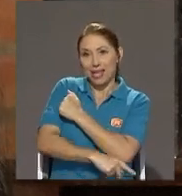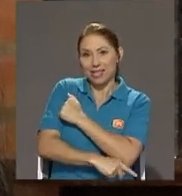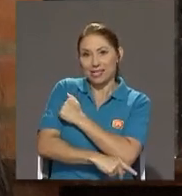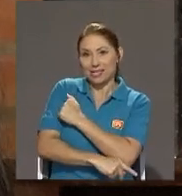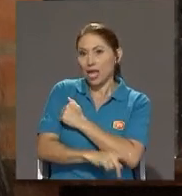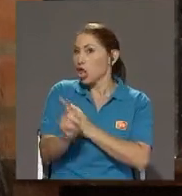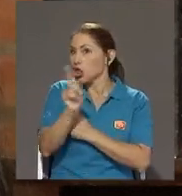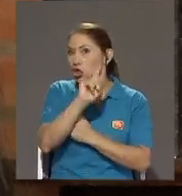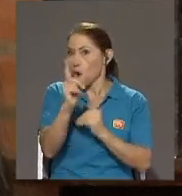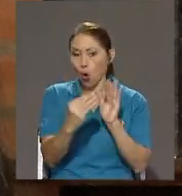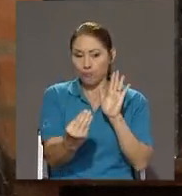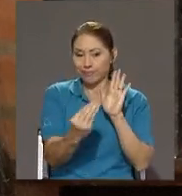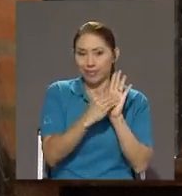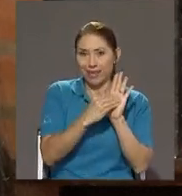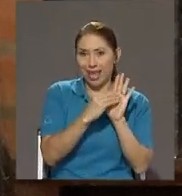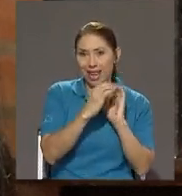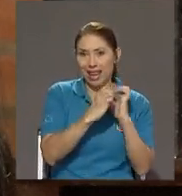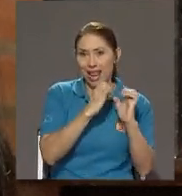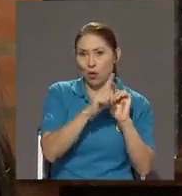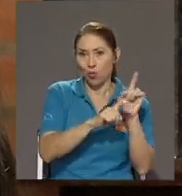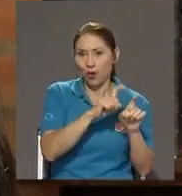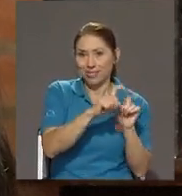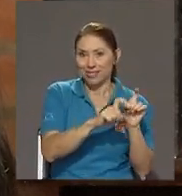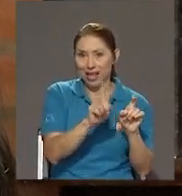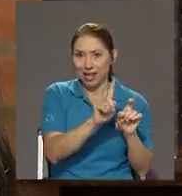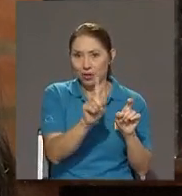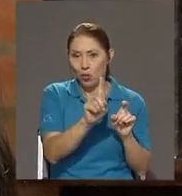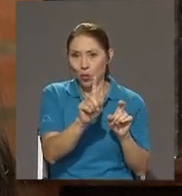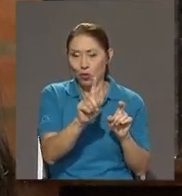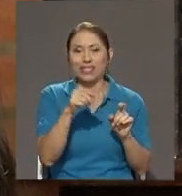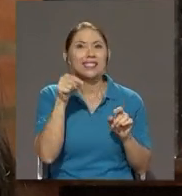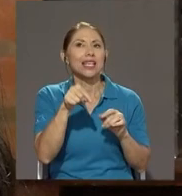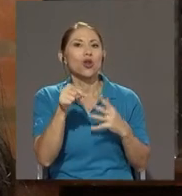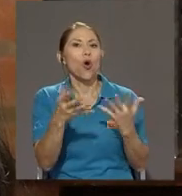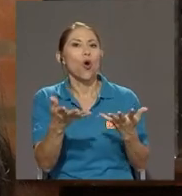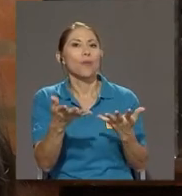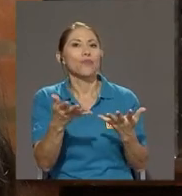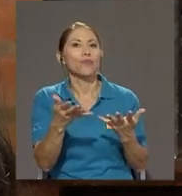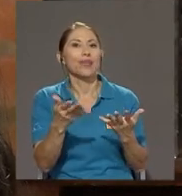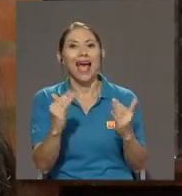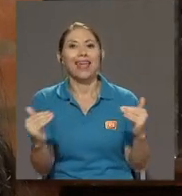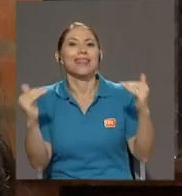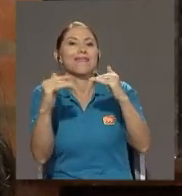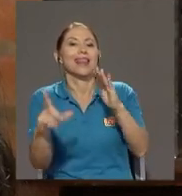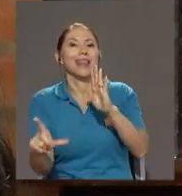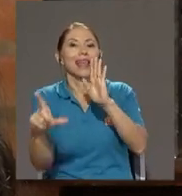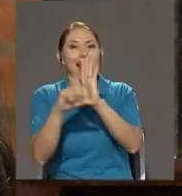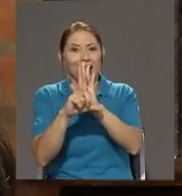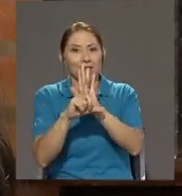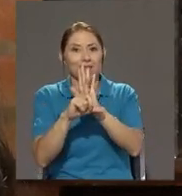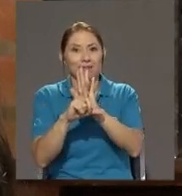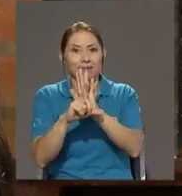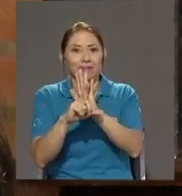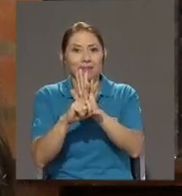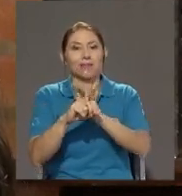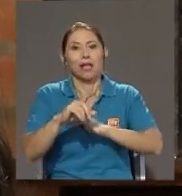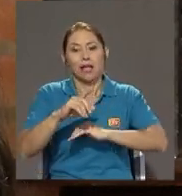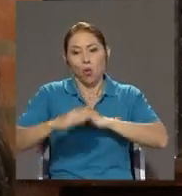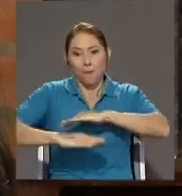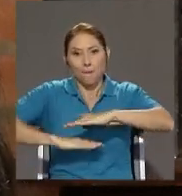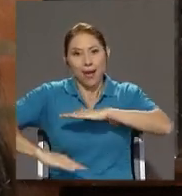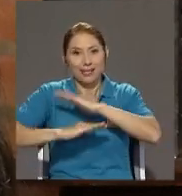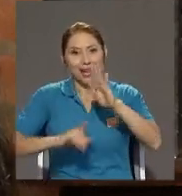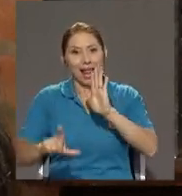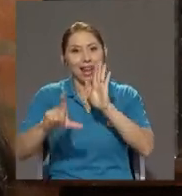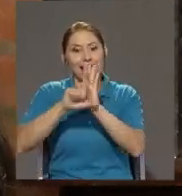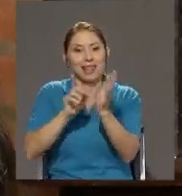sino el que sería, digamos, determinado legalmente a partir de la ley sobre abuso sexual,